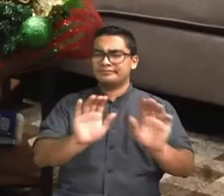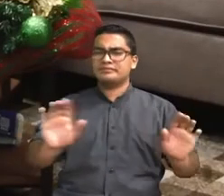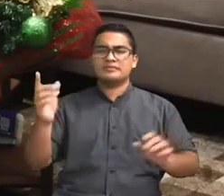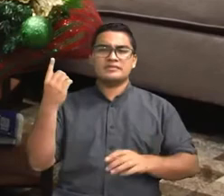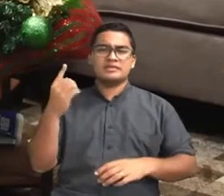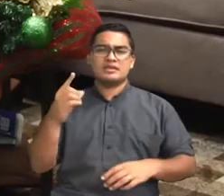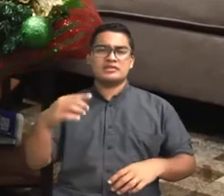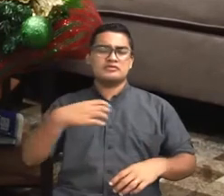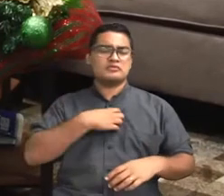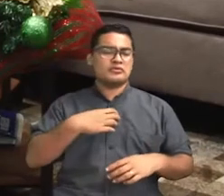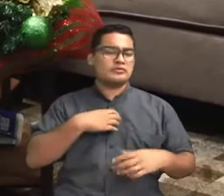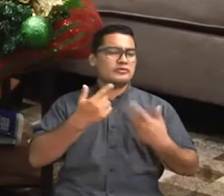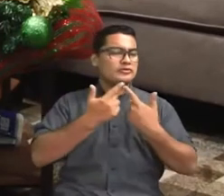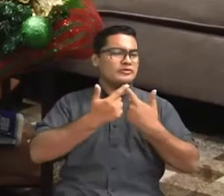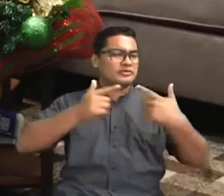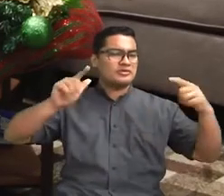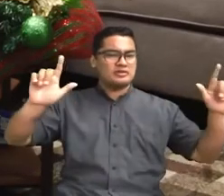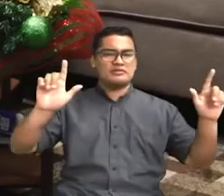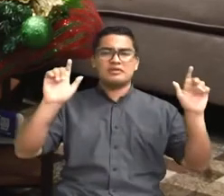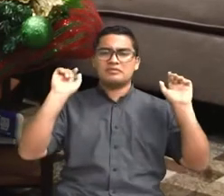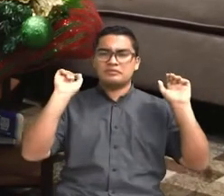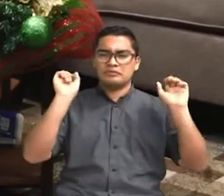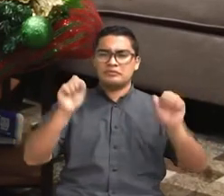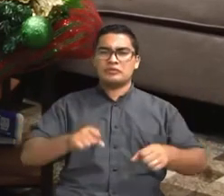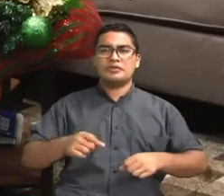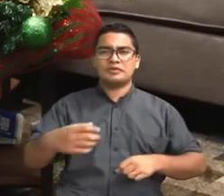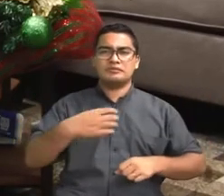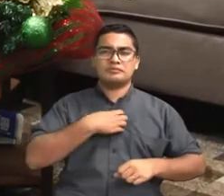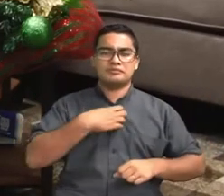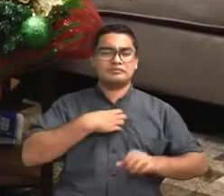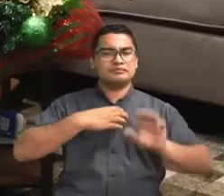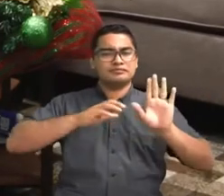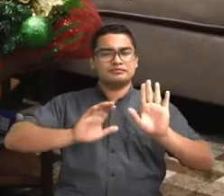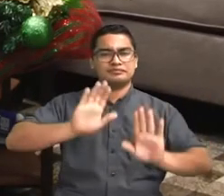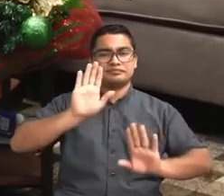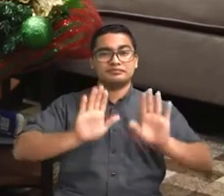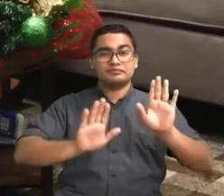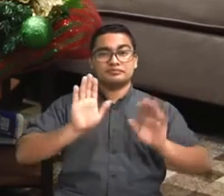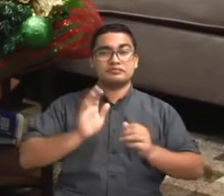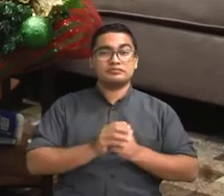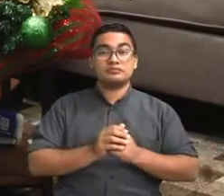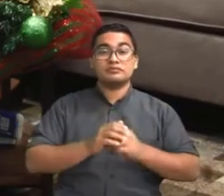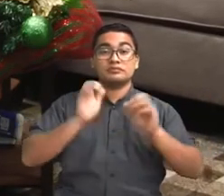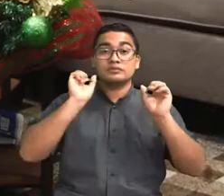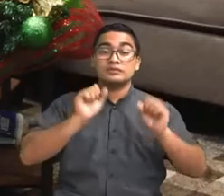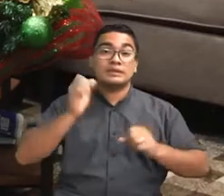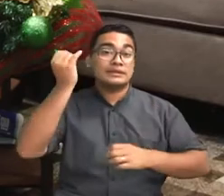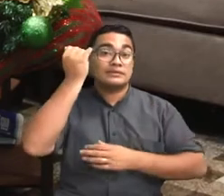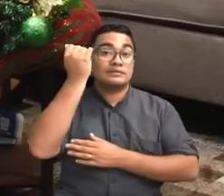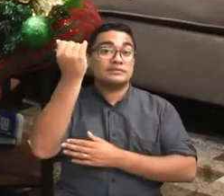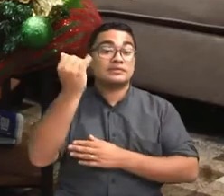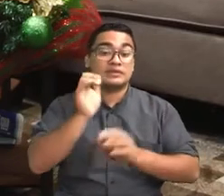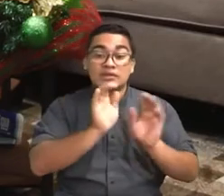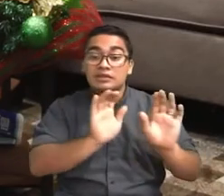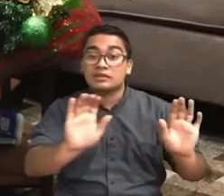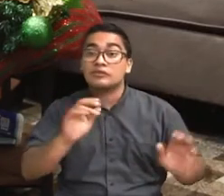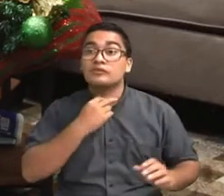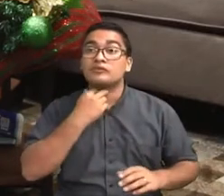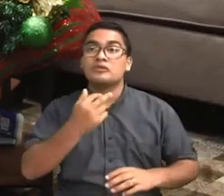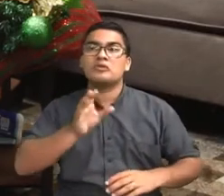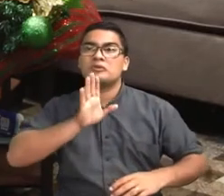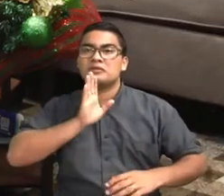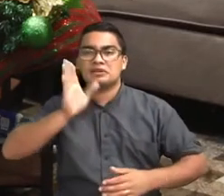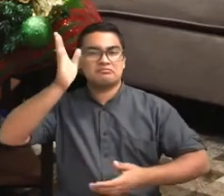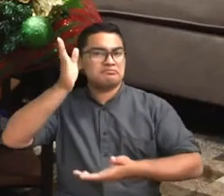cuenta y que deben de participar. El niño tiene derecho a participar, a opinar, a que se le escuche, a